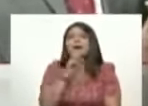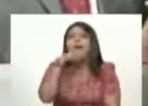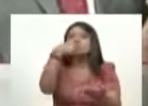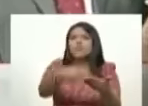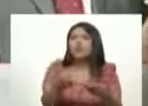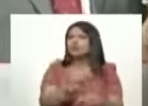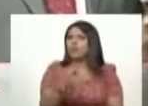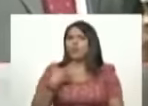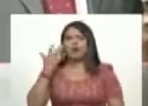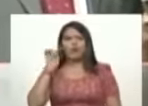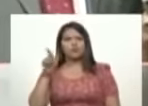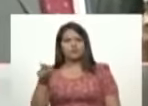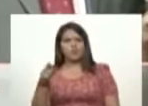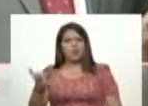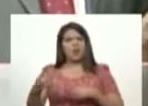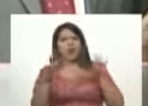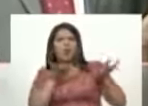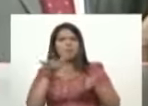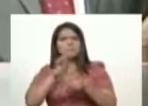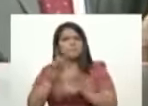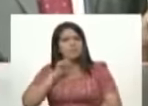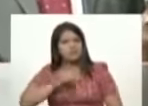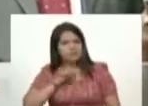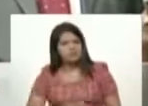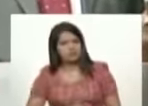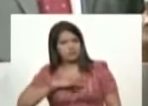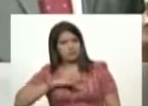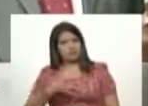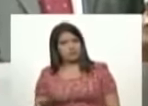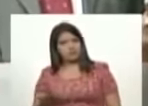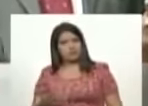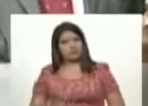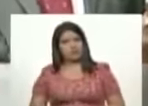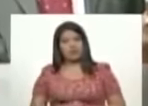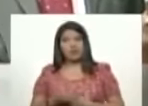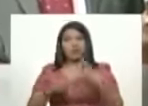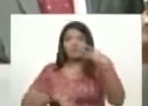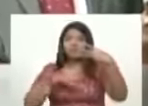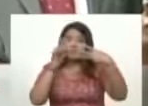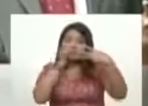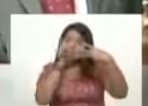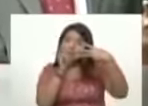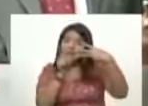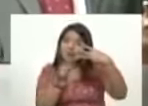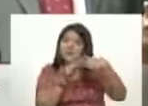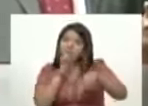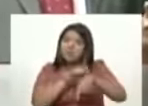No creo que usted haya mentido. Postule. Llevo 3 minutos en